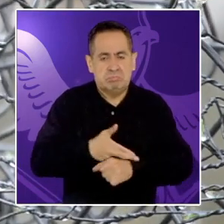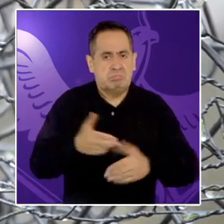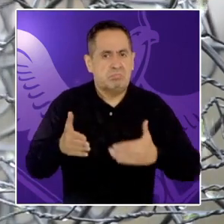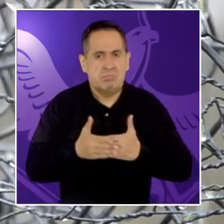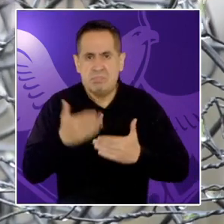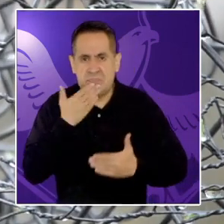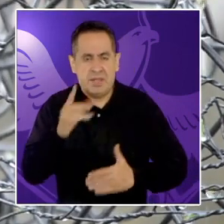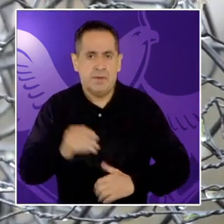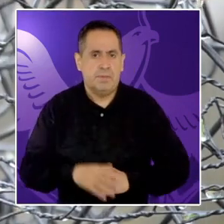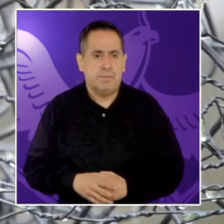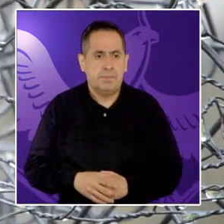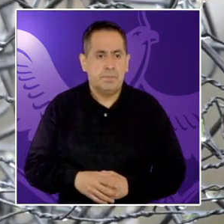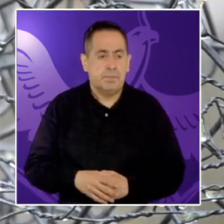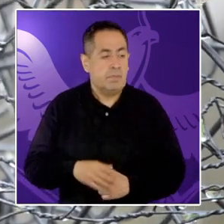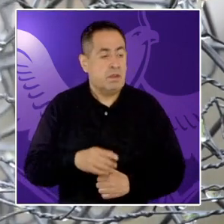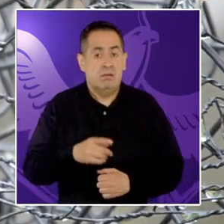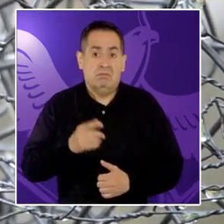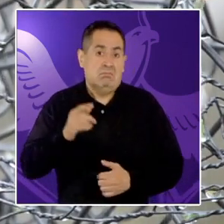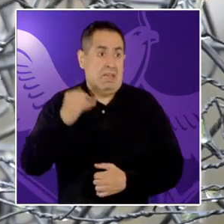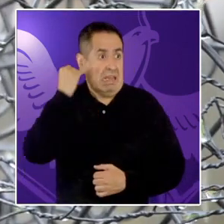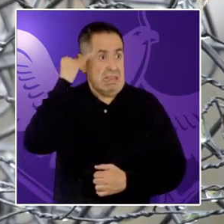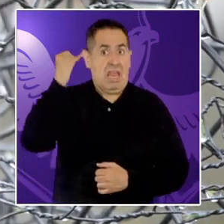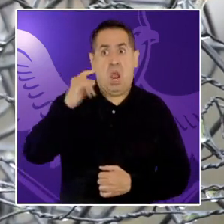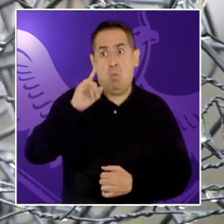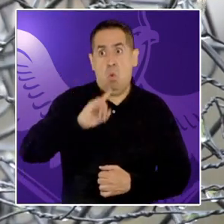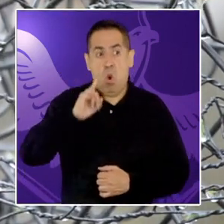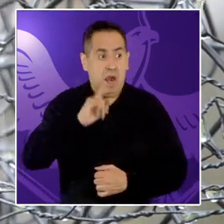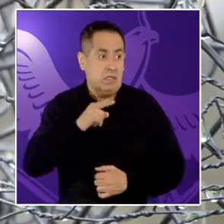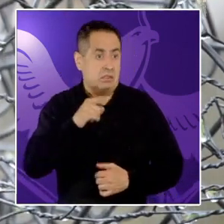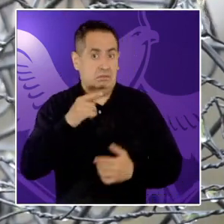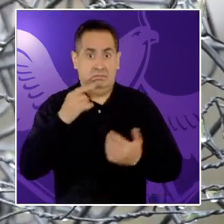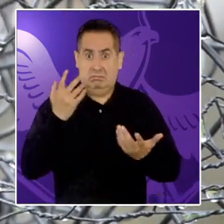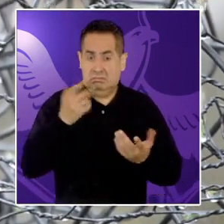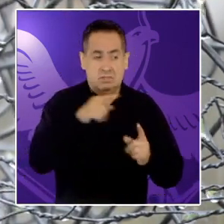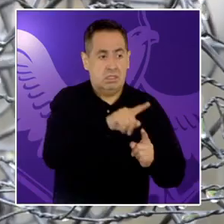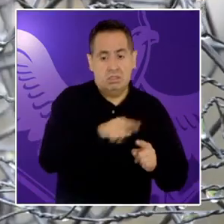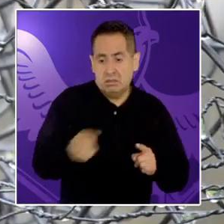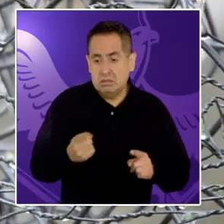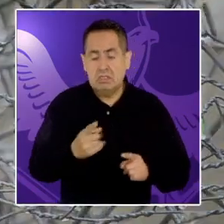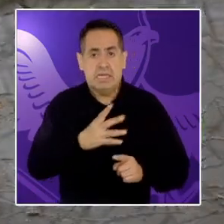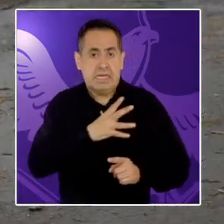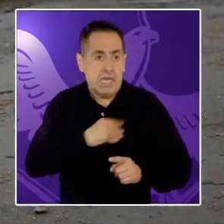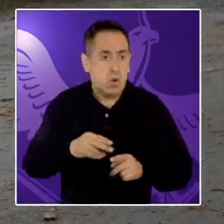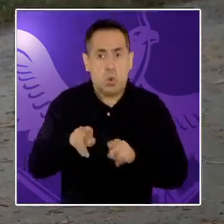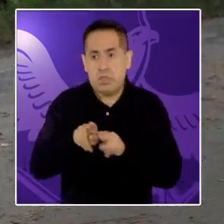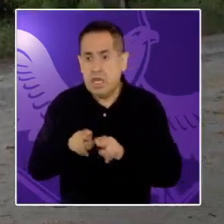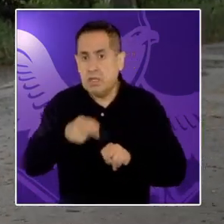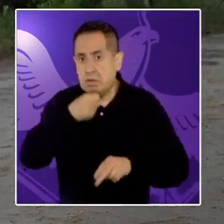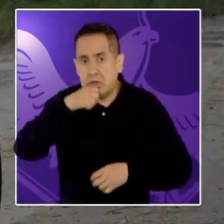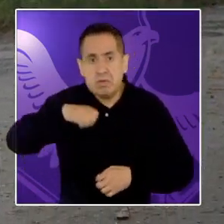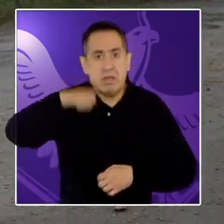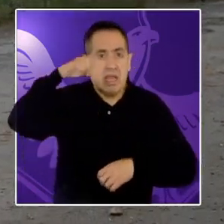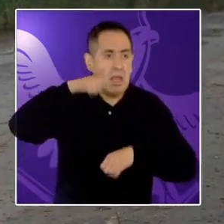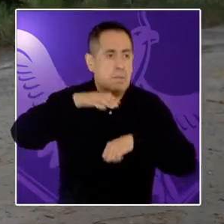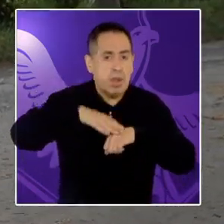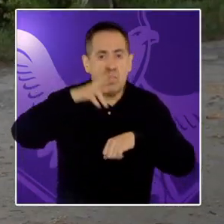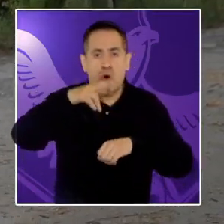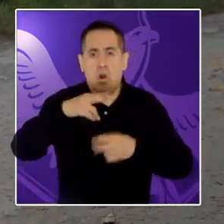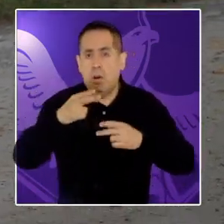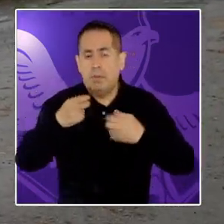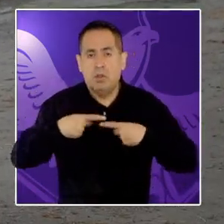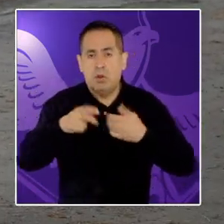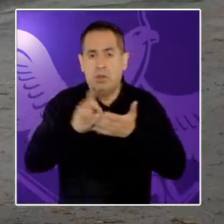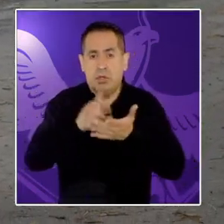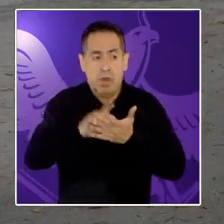las mujeres son las principales responsables del cuidado de hijas e hijos, nietos, personas mayores, personas enfermas o con